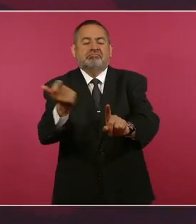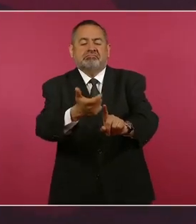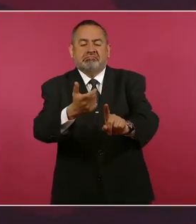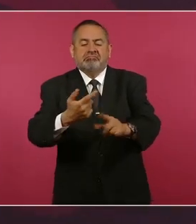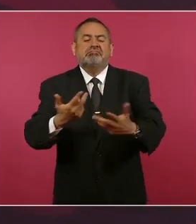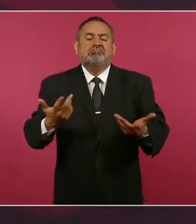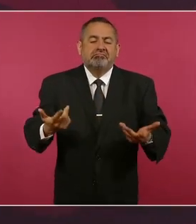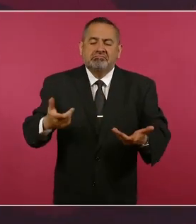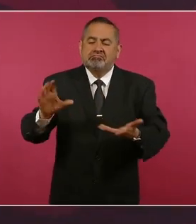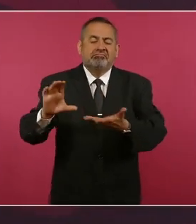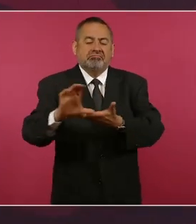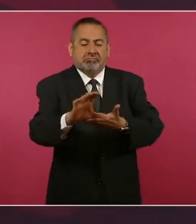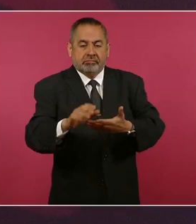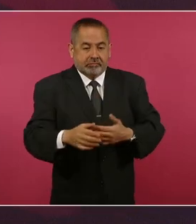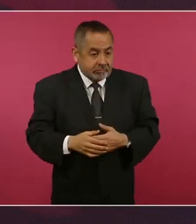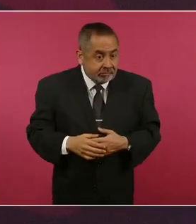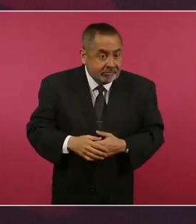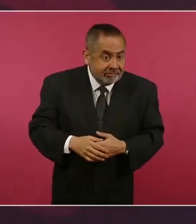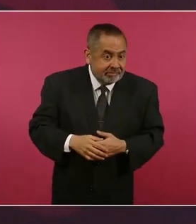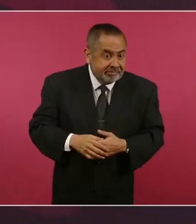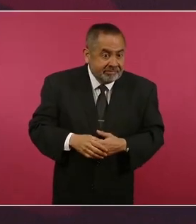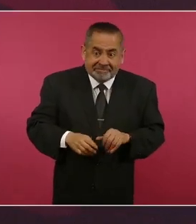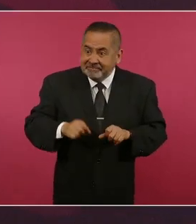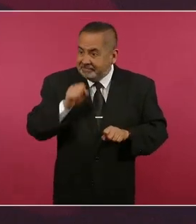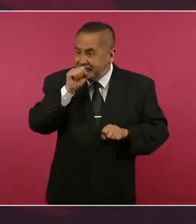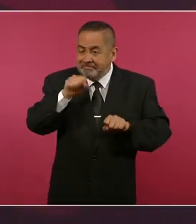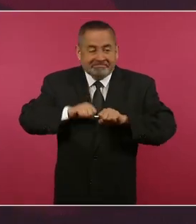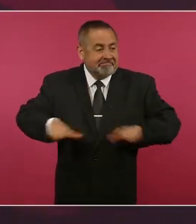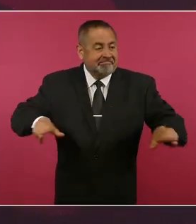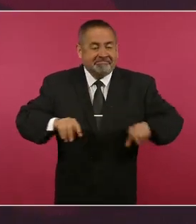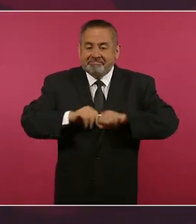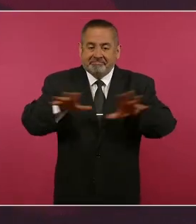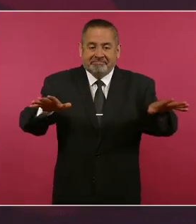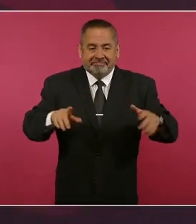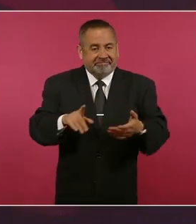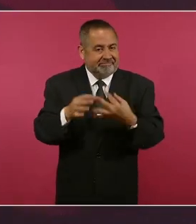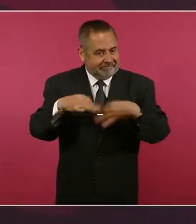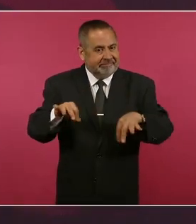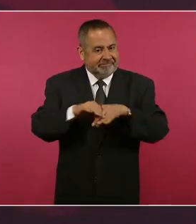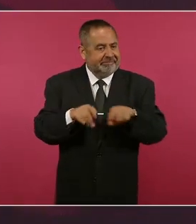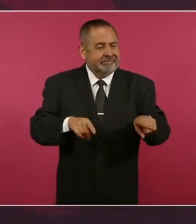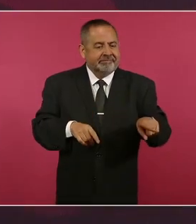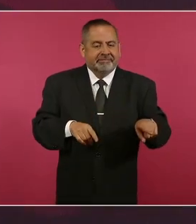Entonces, están saliendo cosas muy importantes, ¿sí?, en todo esto.